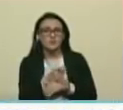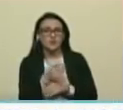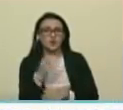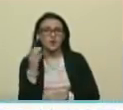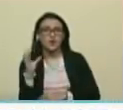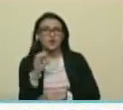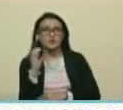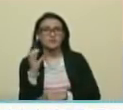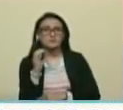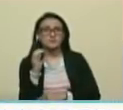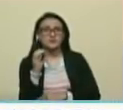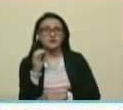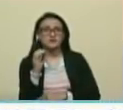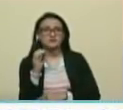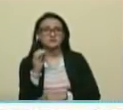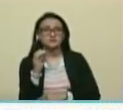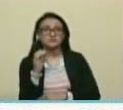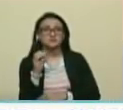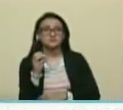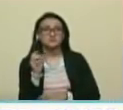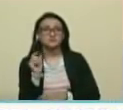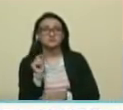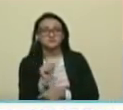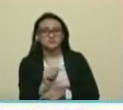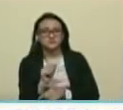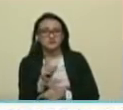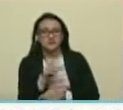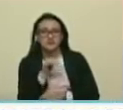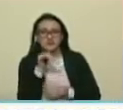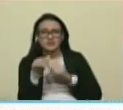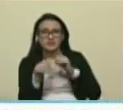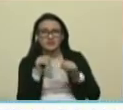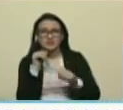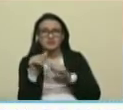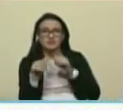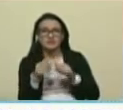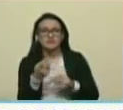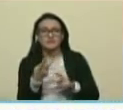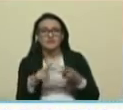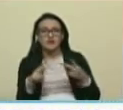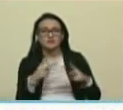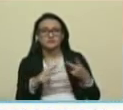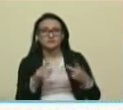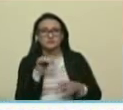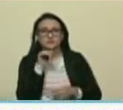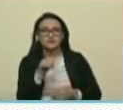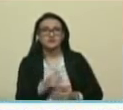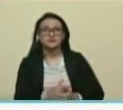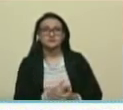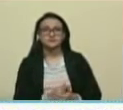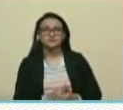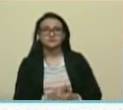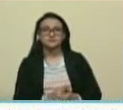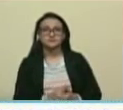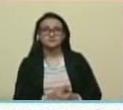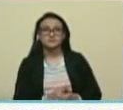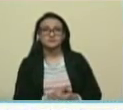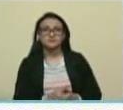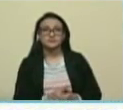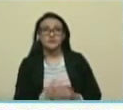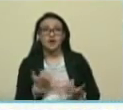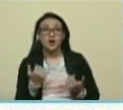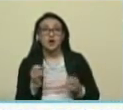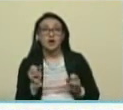que haya sembrado con tanta hazaña tantos falsos positivos. El nuevo falso